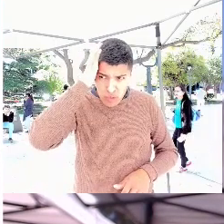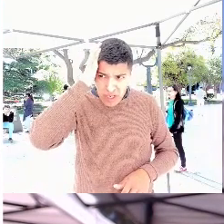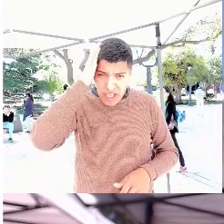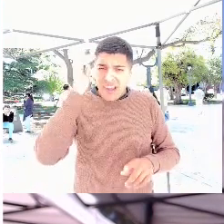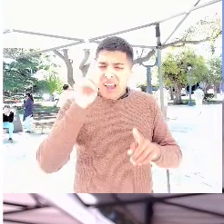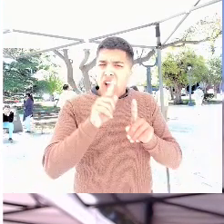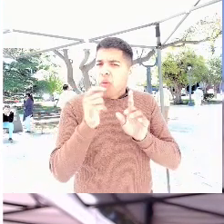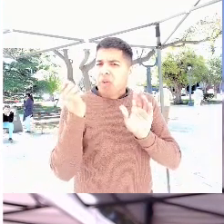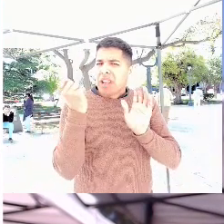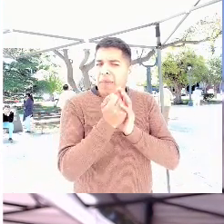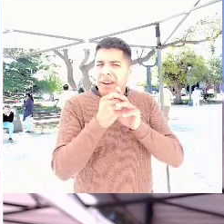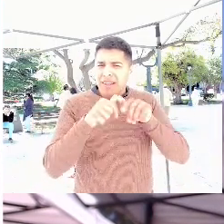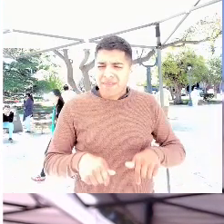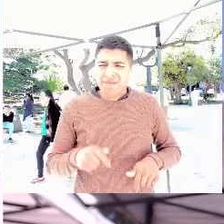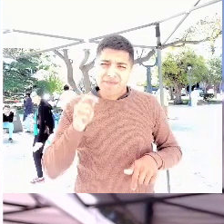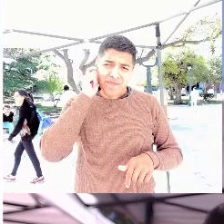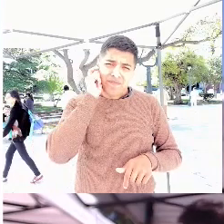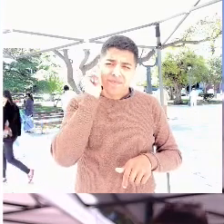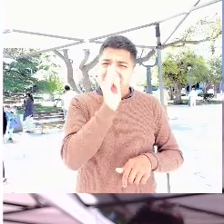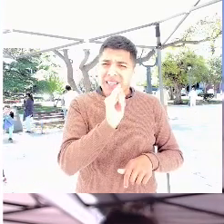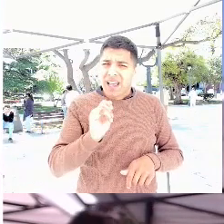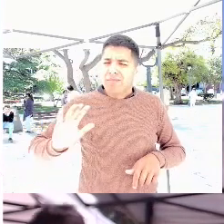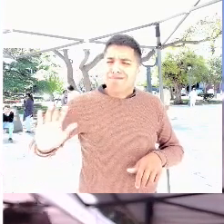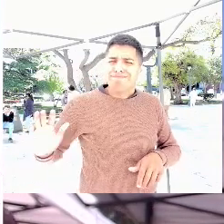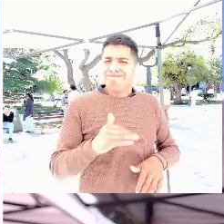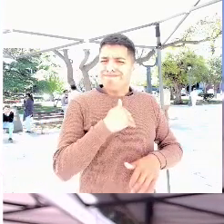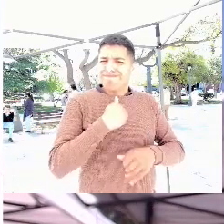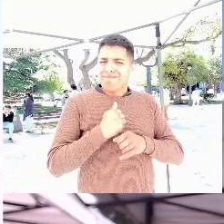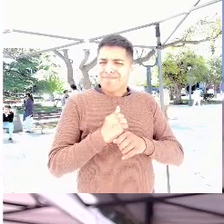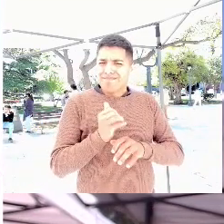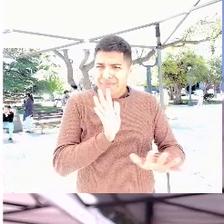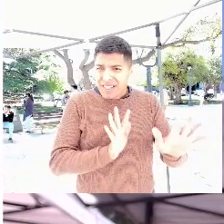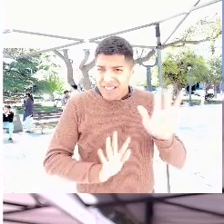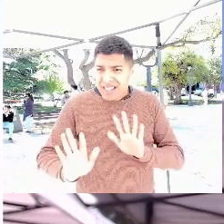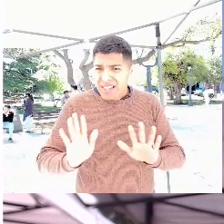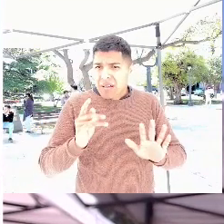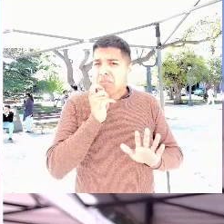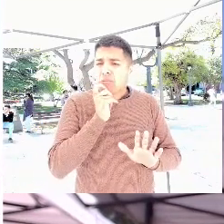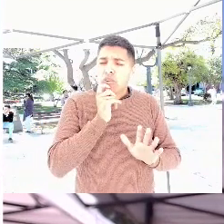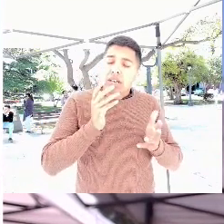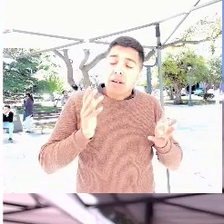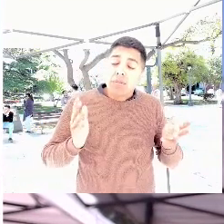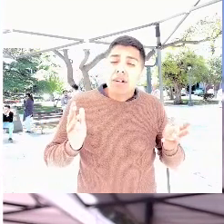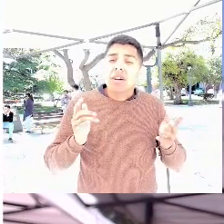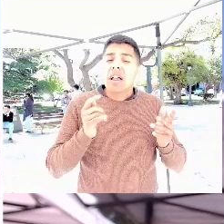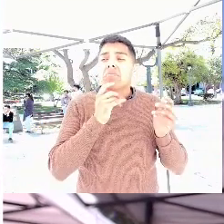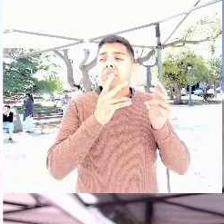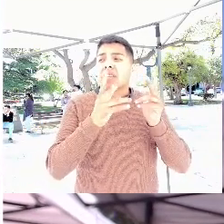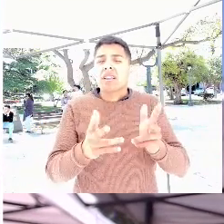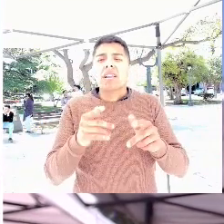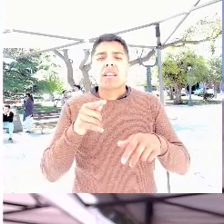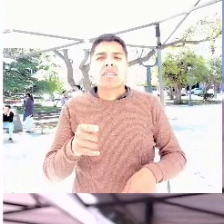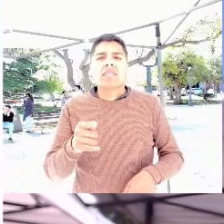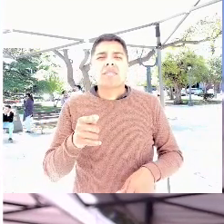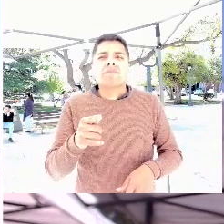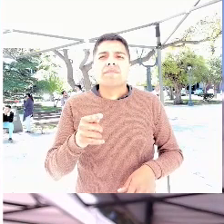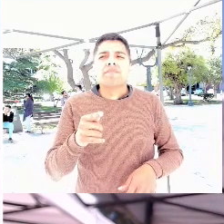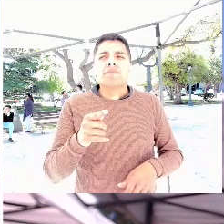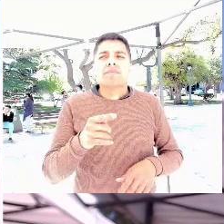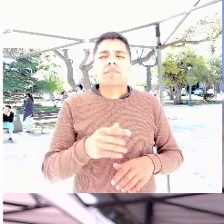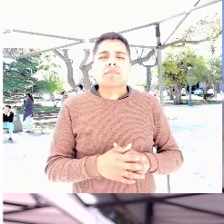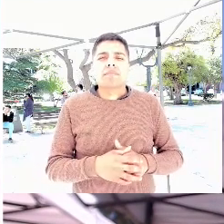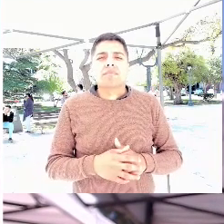marca en nuestro departamento, todas las actividades culturales. Podemos nombrar el poner en